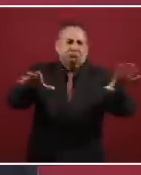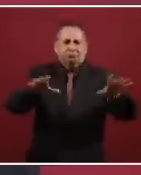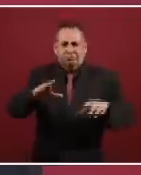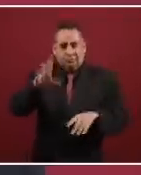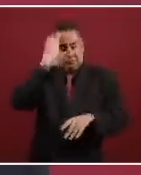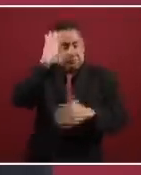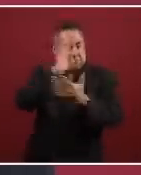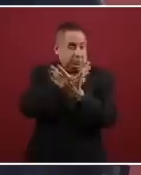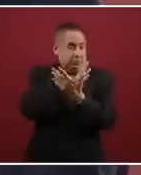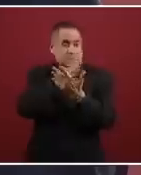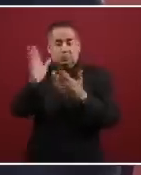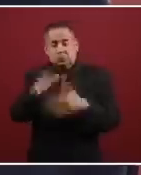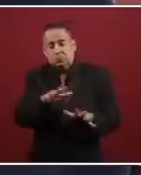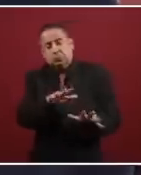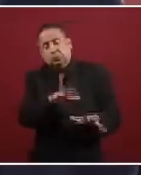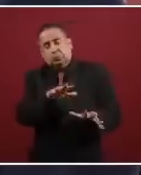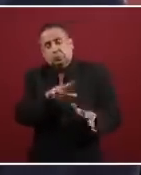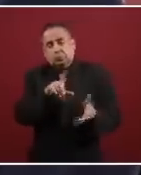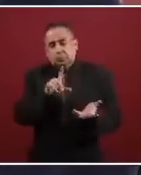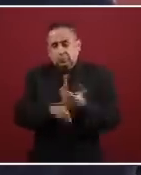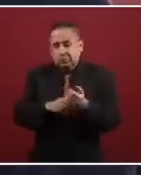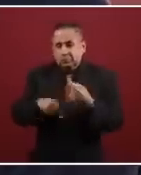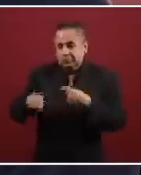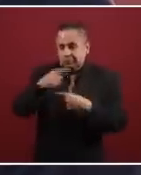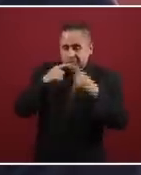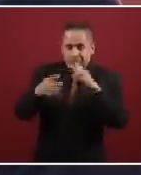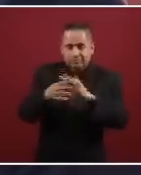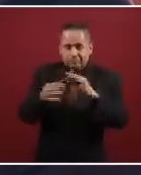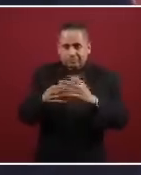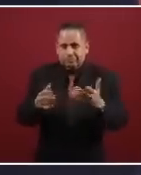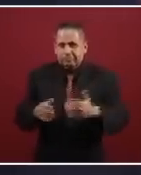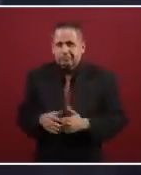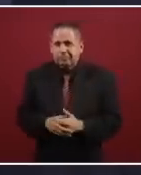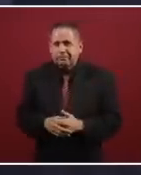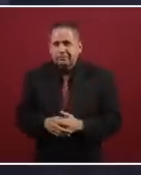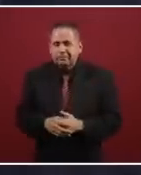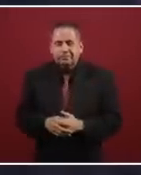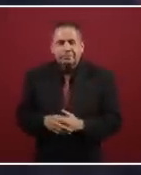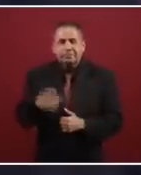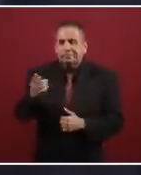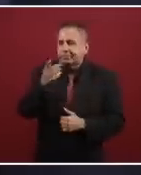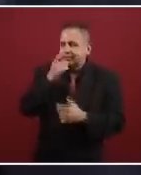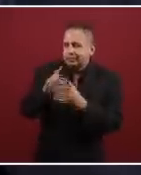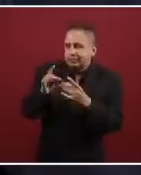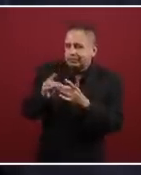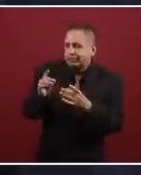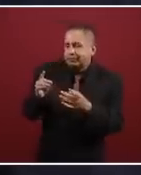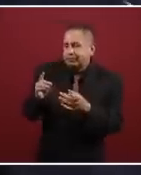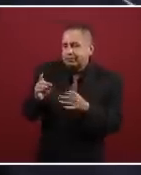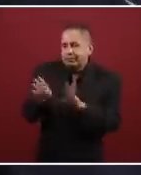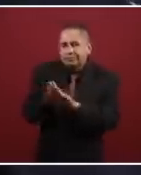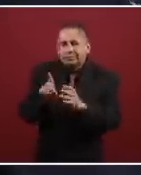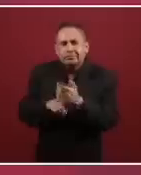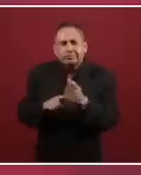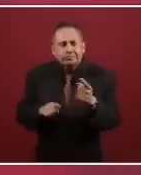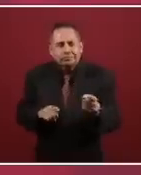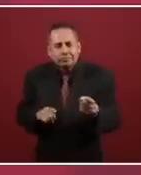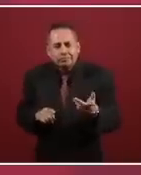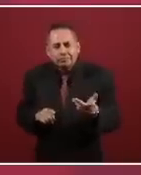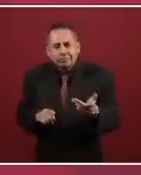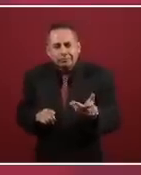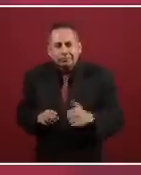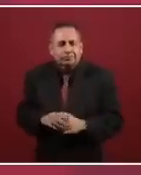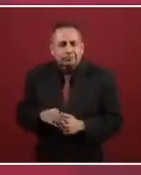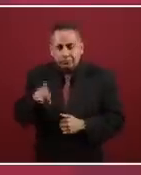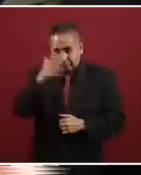destaque. Dijo, por eso le estoy preguntando, dijo, si usted lo valida o no. No, pero no le pido que me diga que sí, simplemente si usted lo valida, si usted